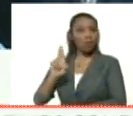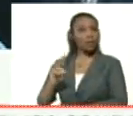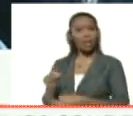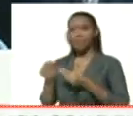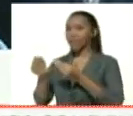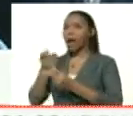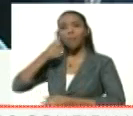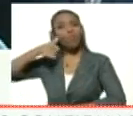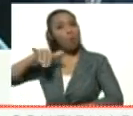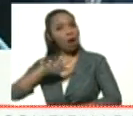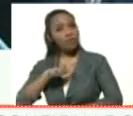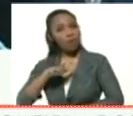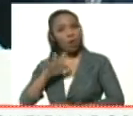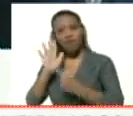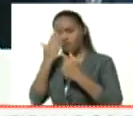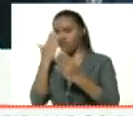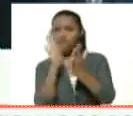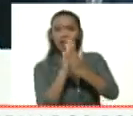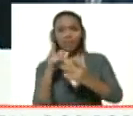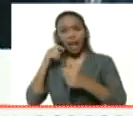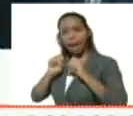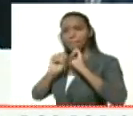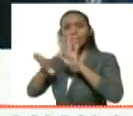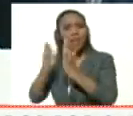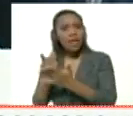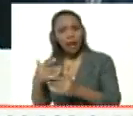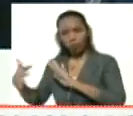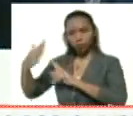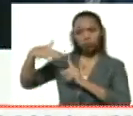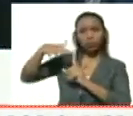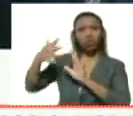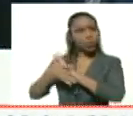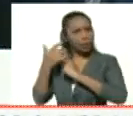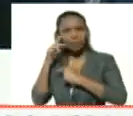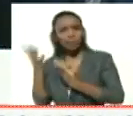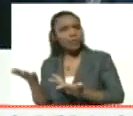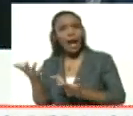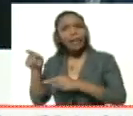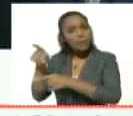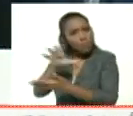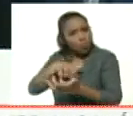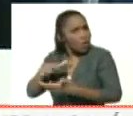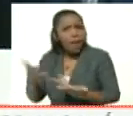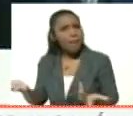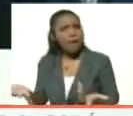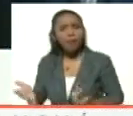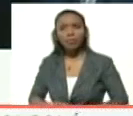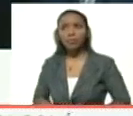a su pueblo frente a la pandemia que les amenaza? ¿Es este el problema?